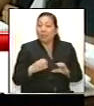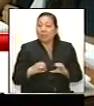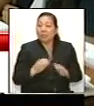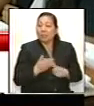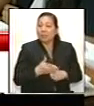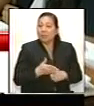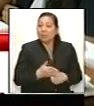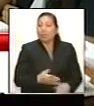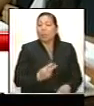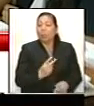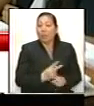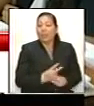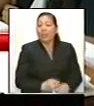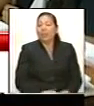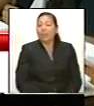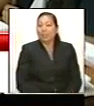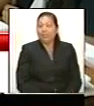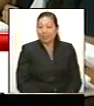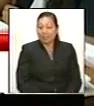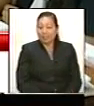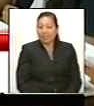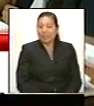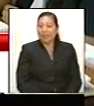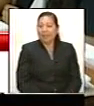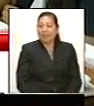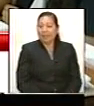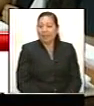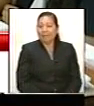través de la unidad de prevención, ¿no?